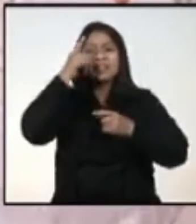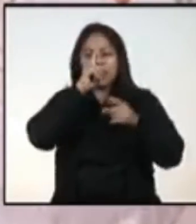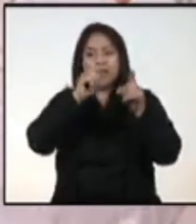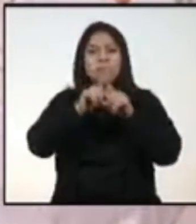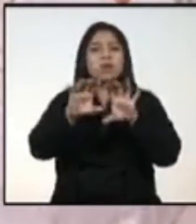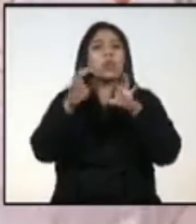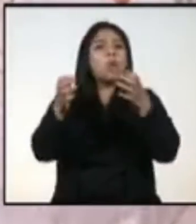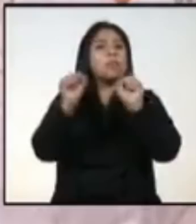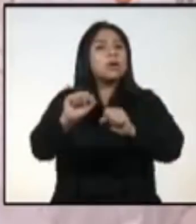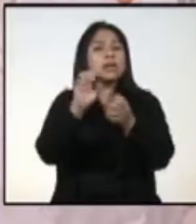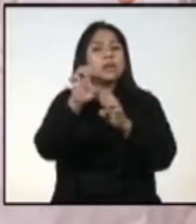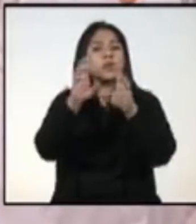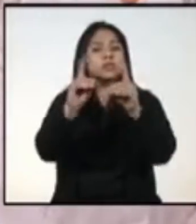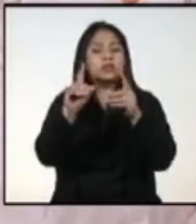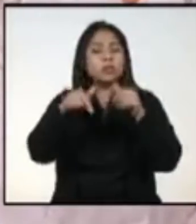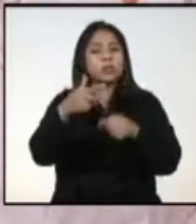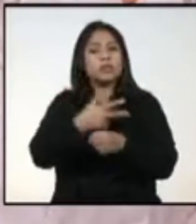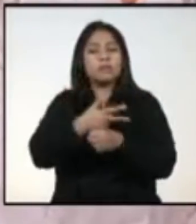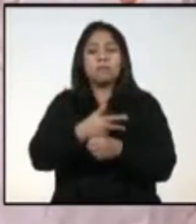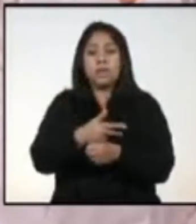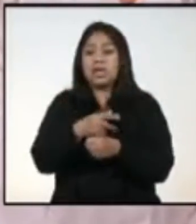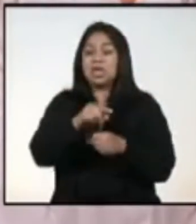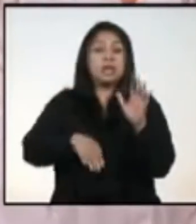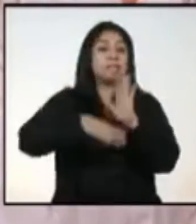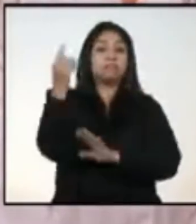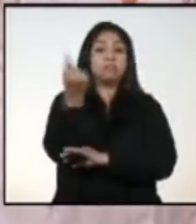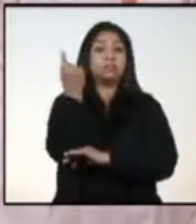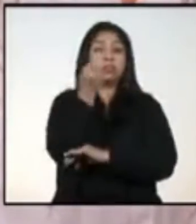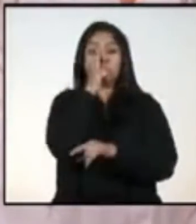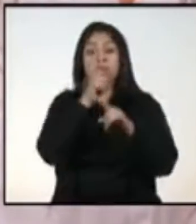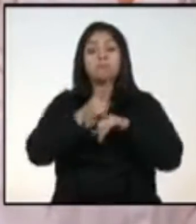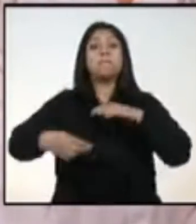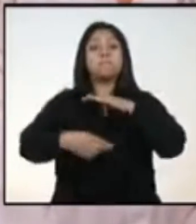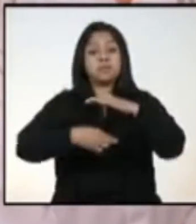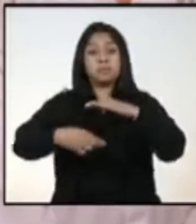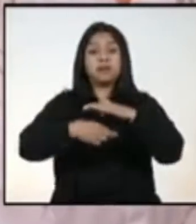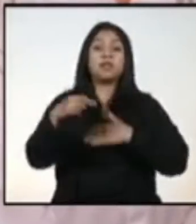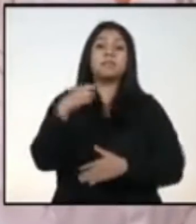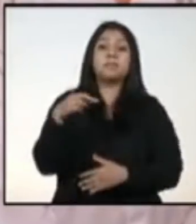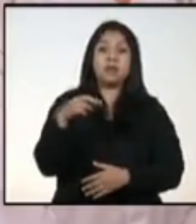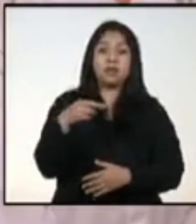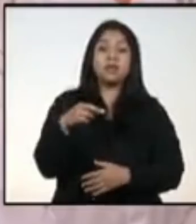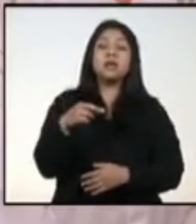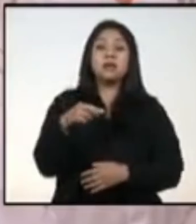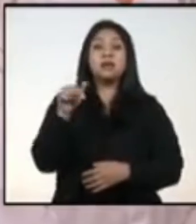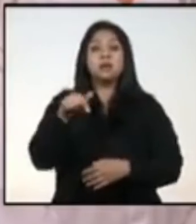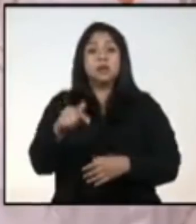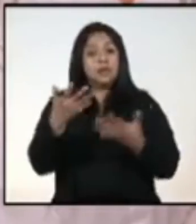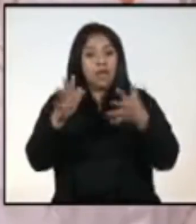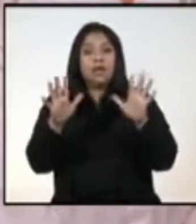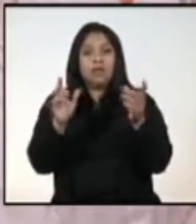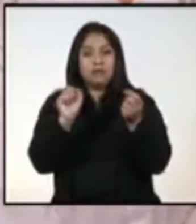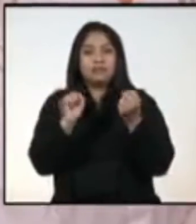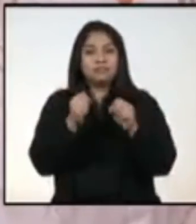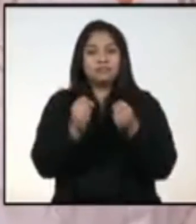Guatemala, sobre todo en el nivel más importante, en el nivel de preprimaria y primaria. Y lo estamos haciendo ya.